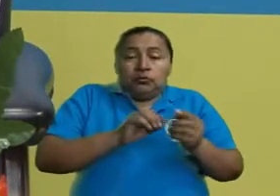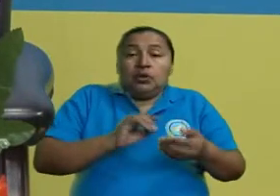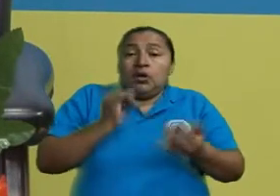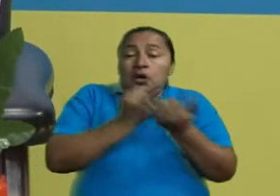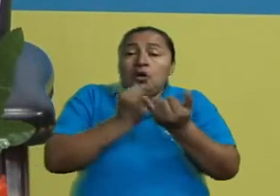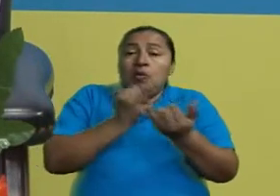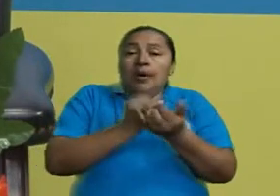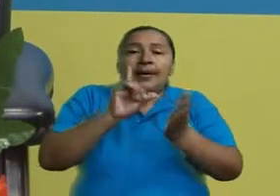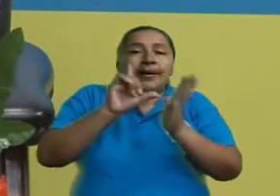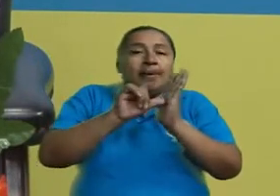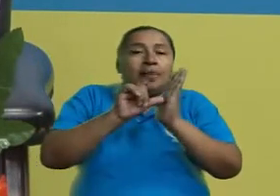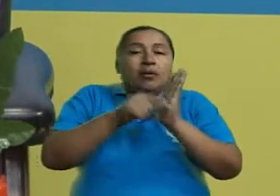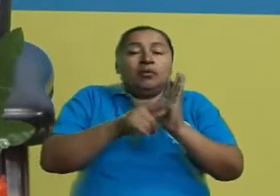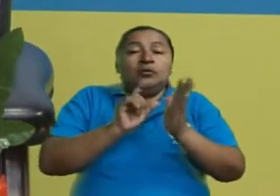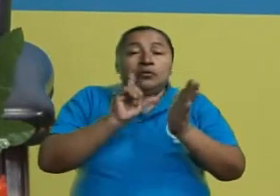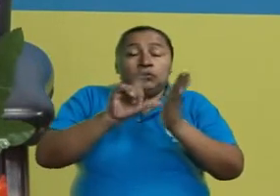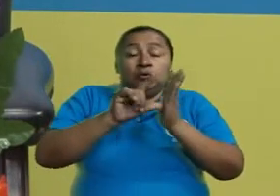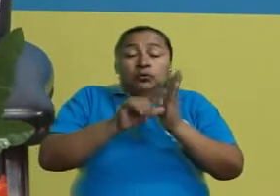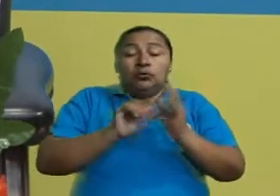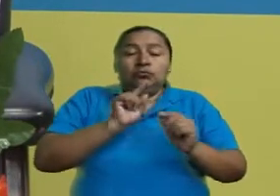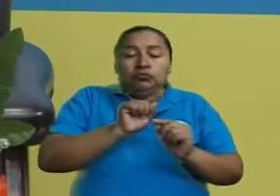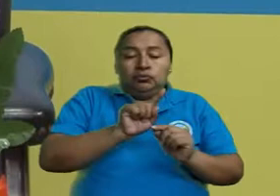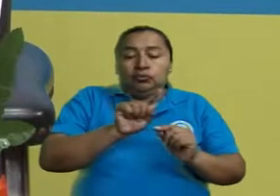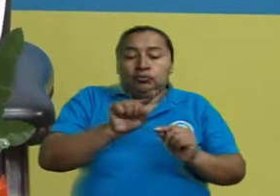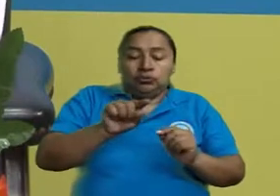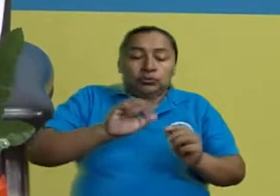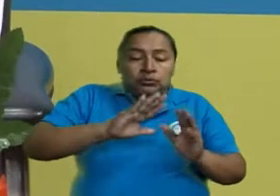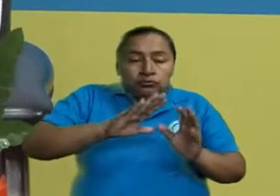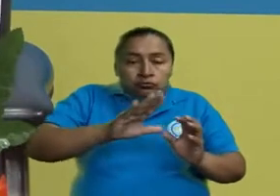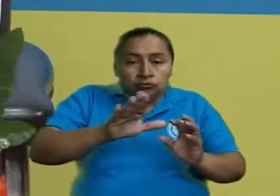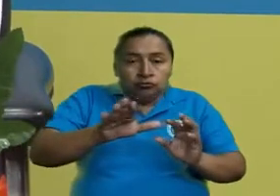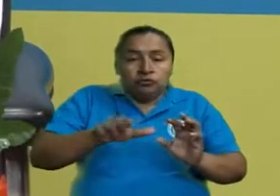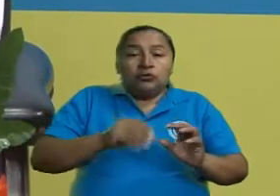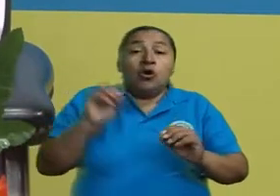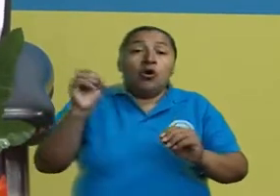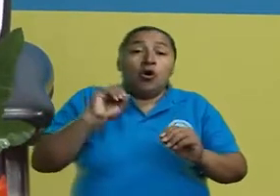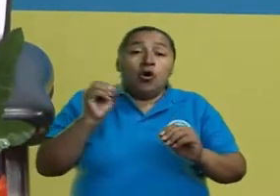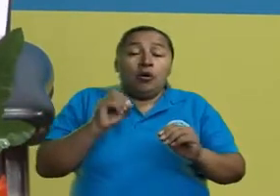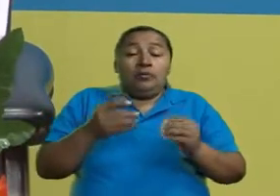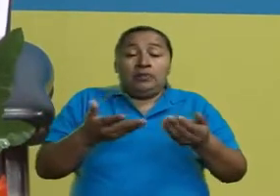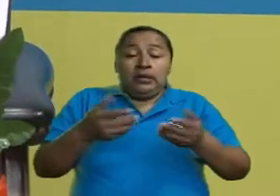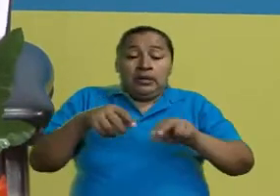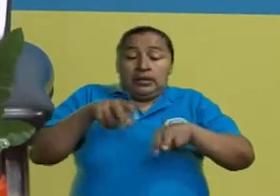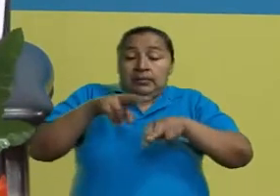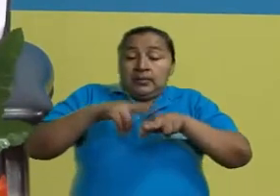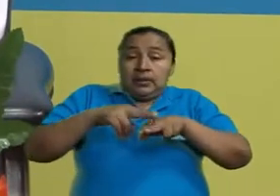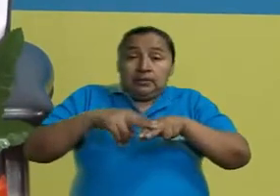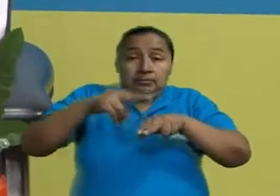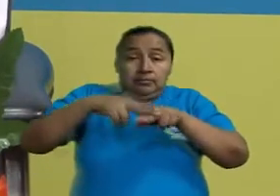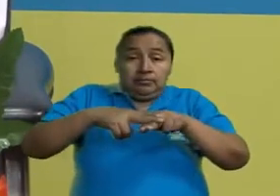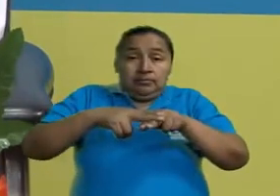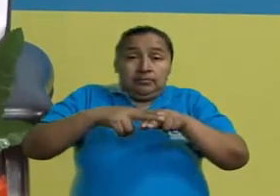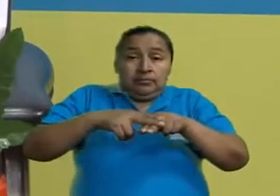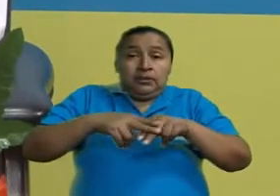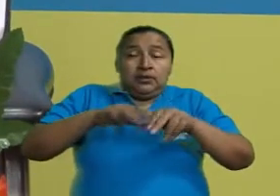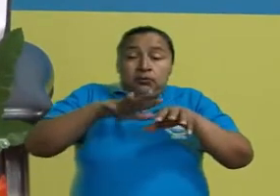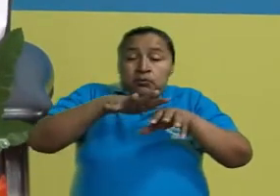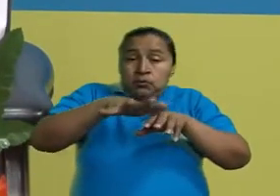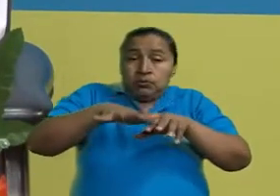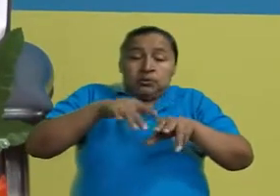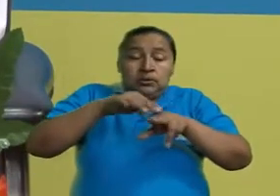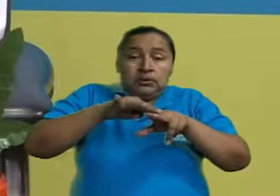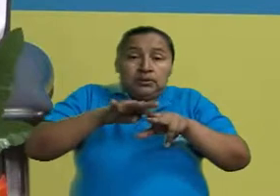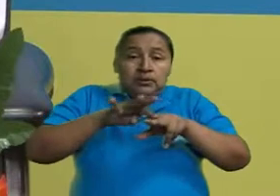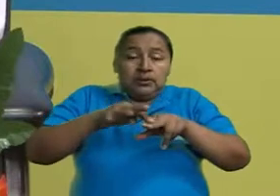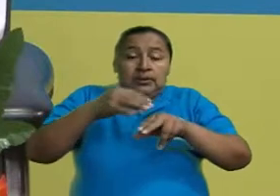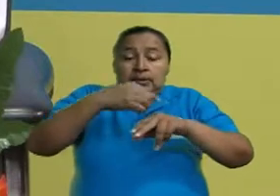la orientación de las agujas del reloj, o bien se pone al niño en las piernas, boquita abajo, y se le hace masaje a nivel